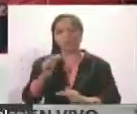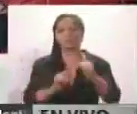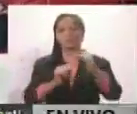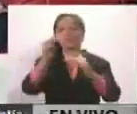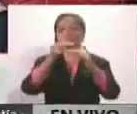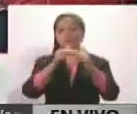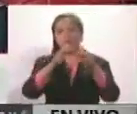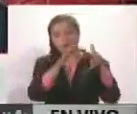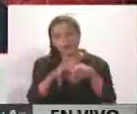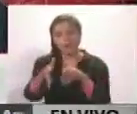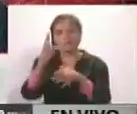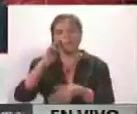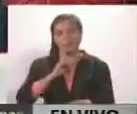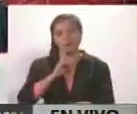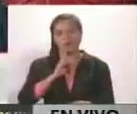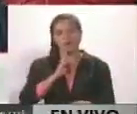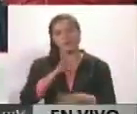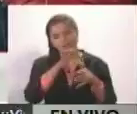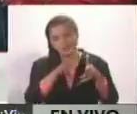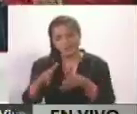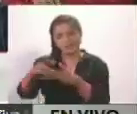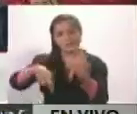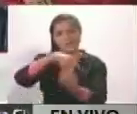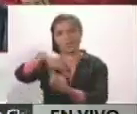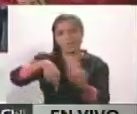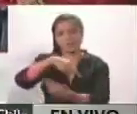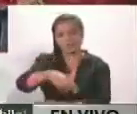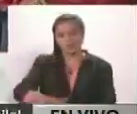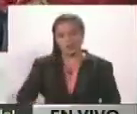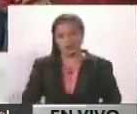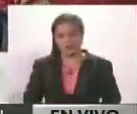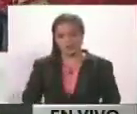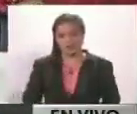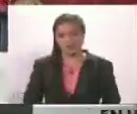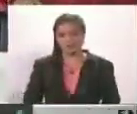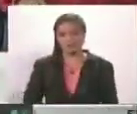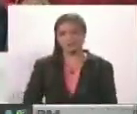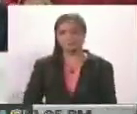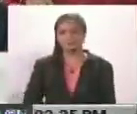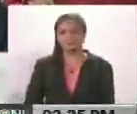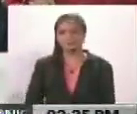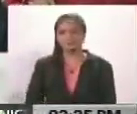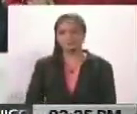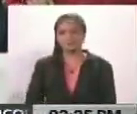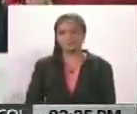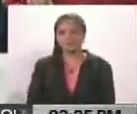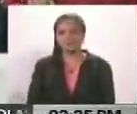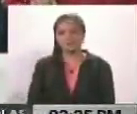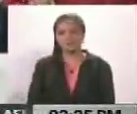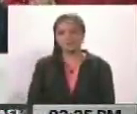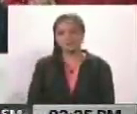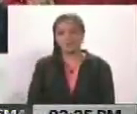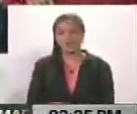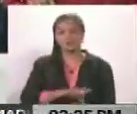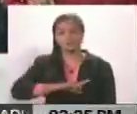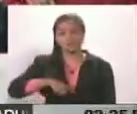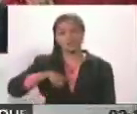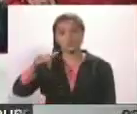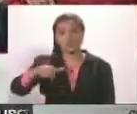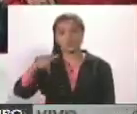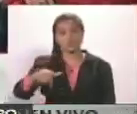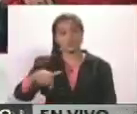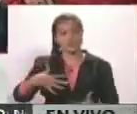del camino bolivariano, del camino revolucionario. Y nosotros desde aquí, como decía Jorge, desde esta